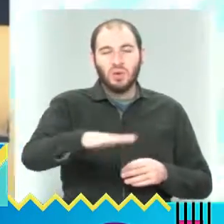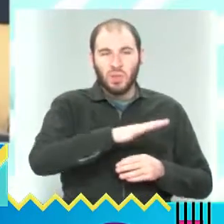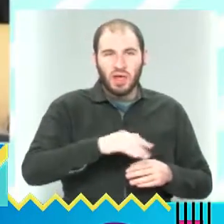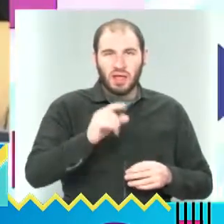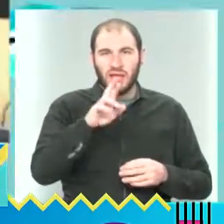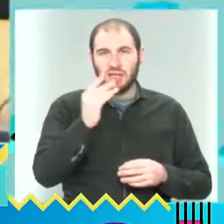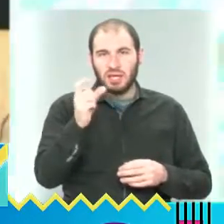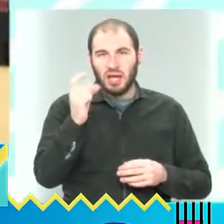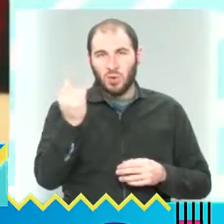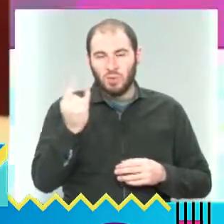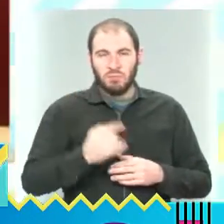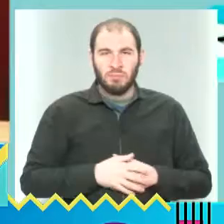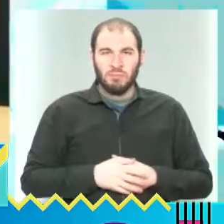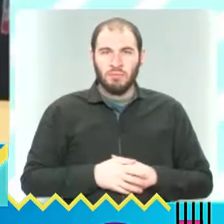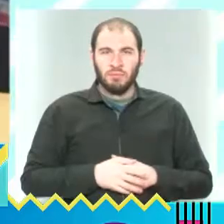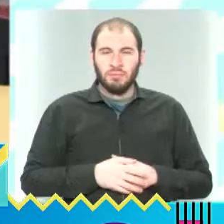RCU.